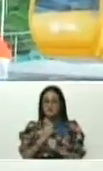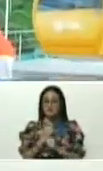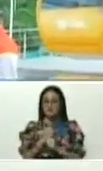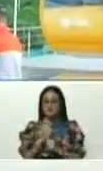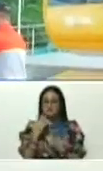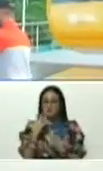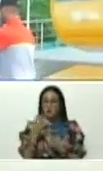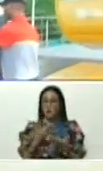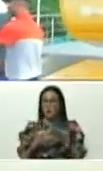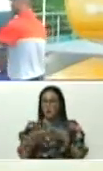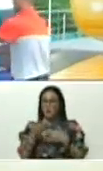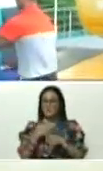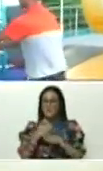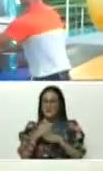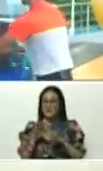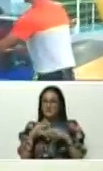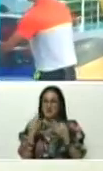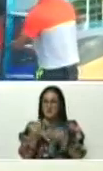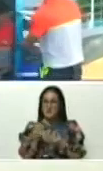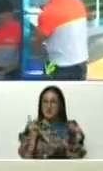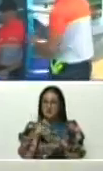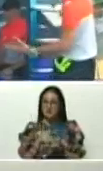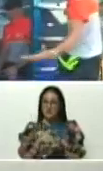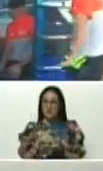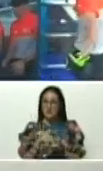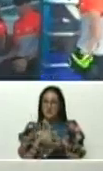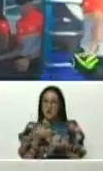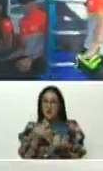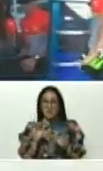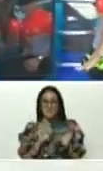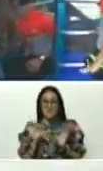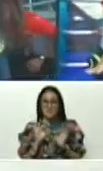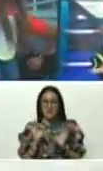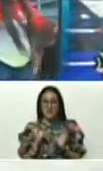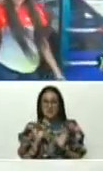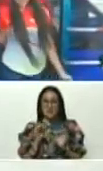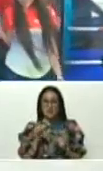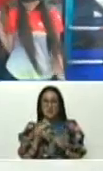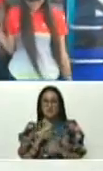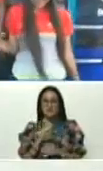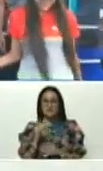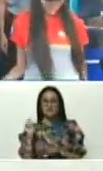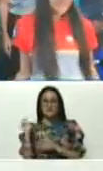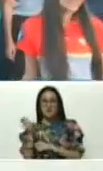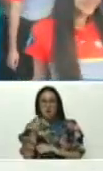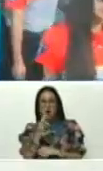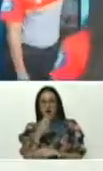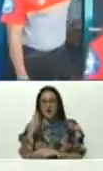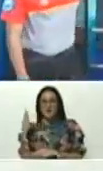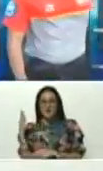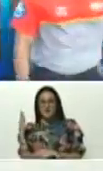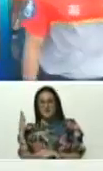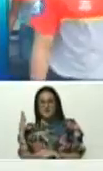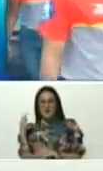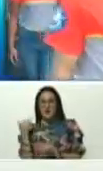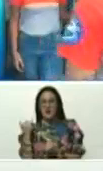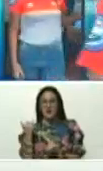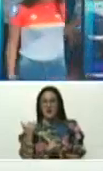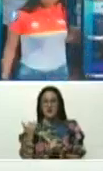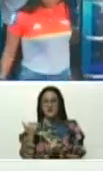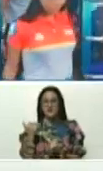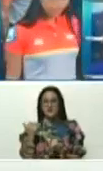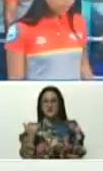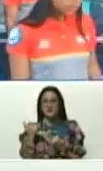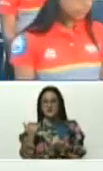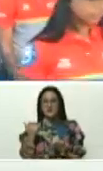gente puede compartir en familia y nos estamos preparando para la Serie del Caribe. Ahí mismo en la cinta costera se está desarrollando,